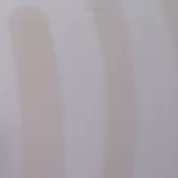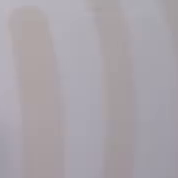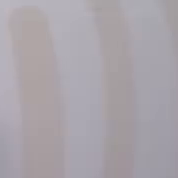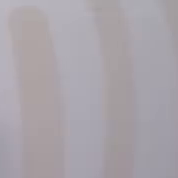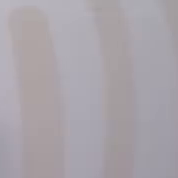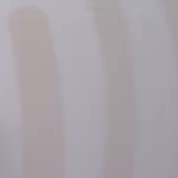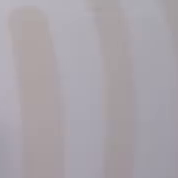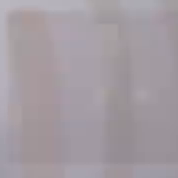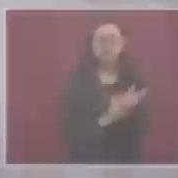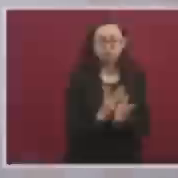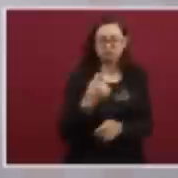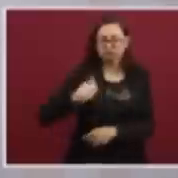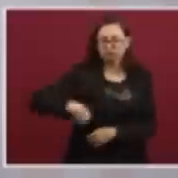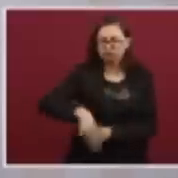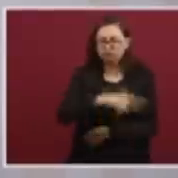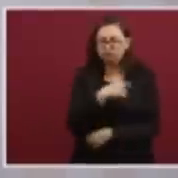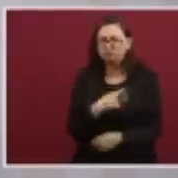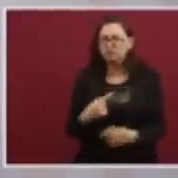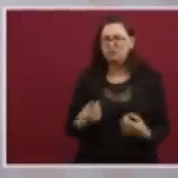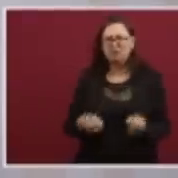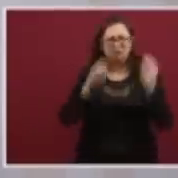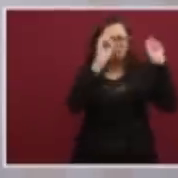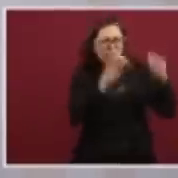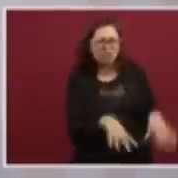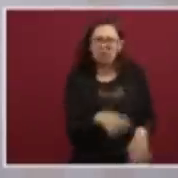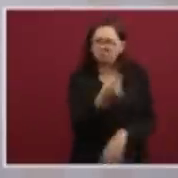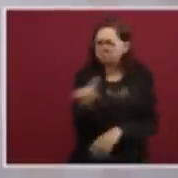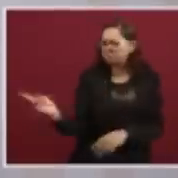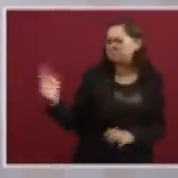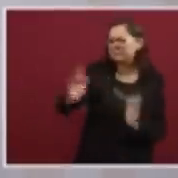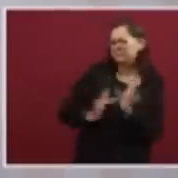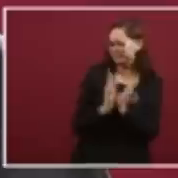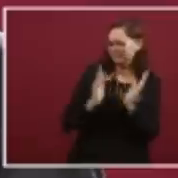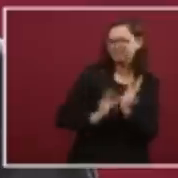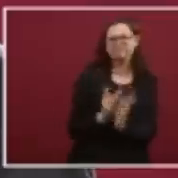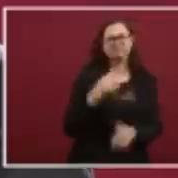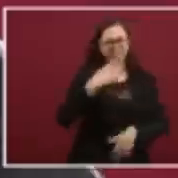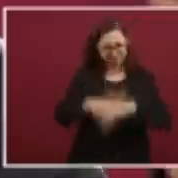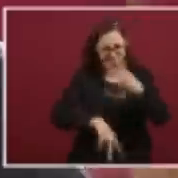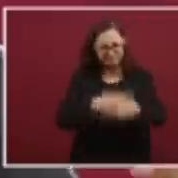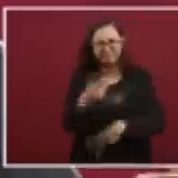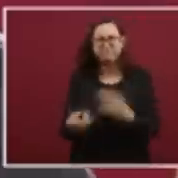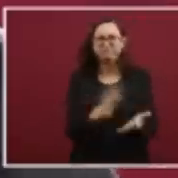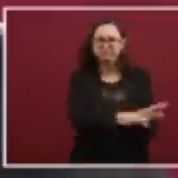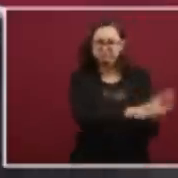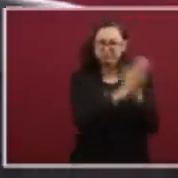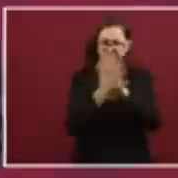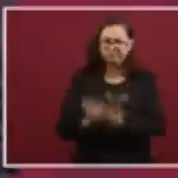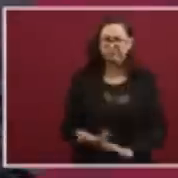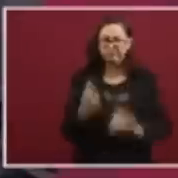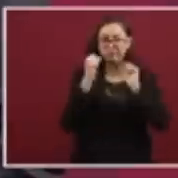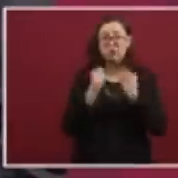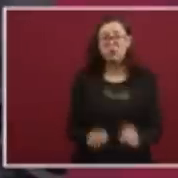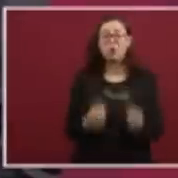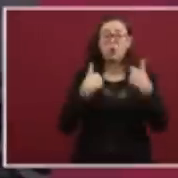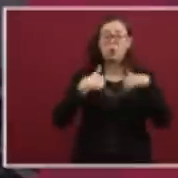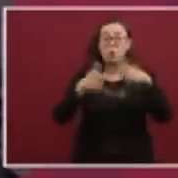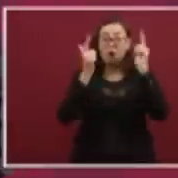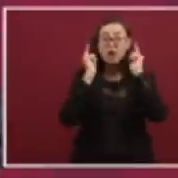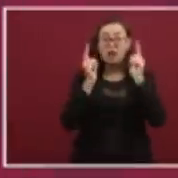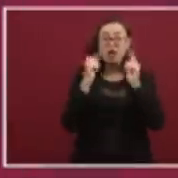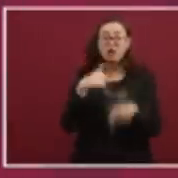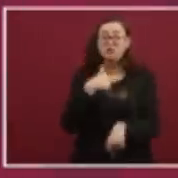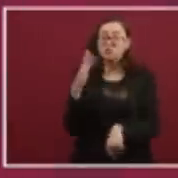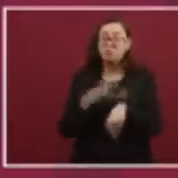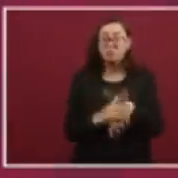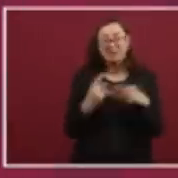Por eso va la transformación. Quisiera yo ir más rápido,